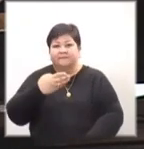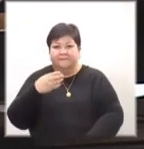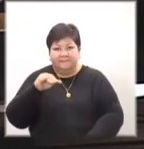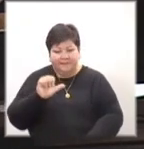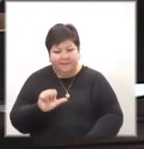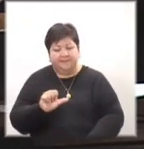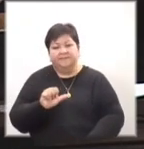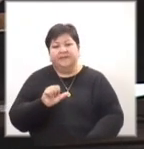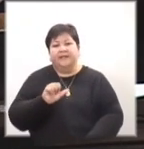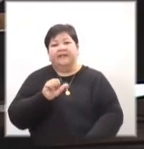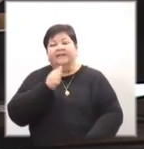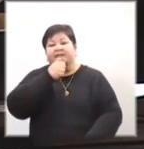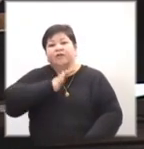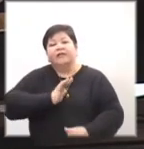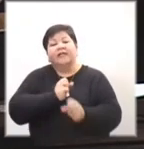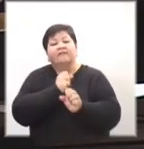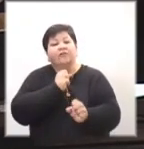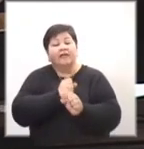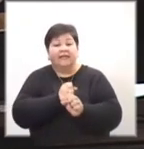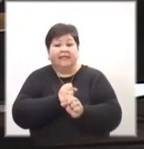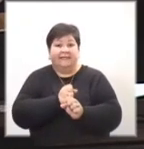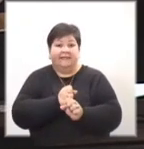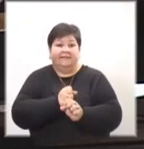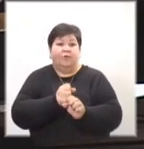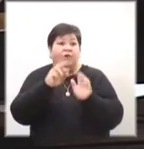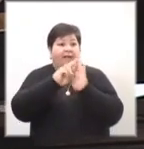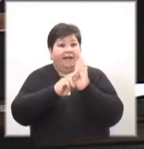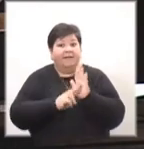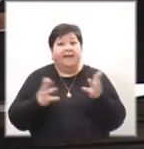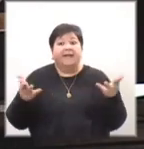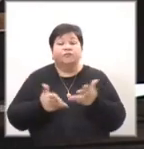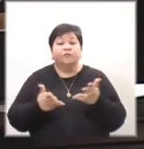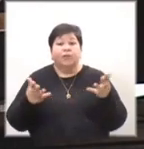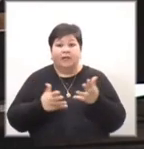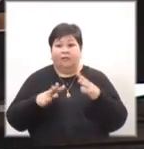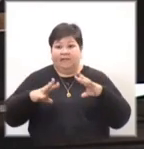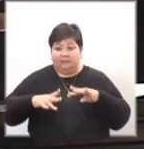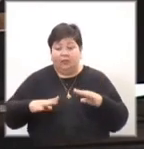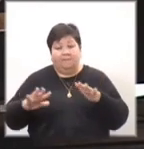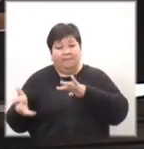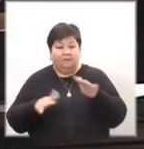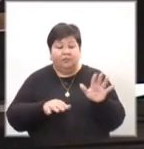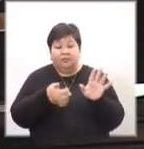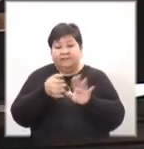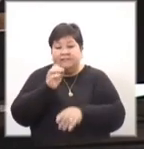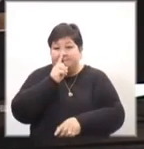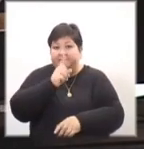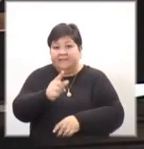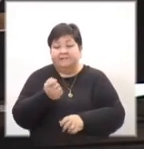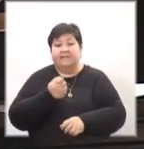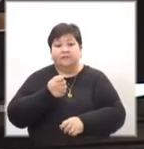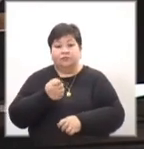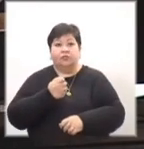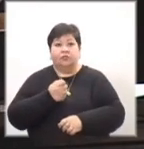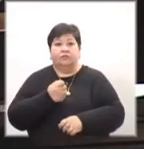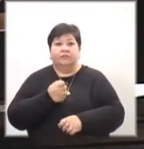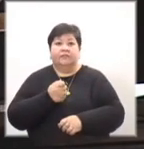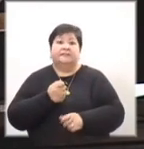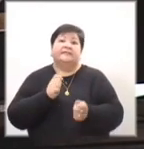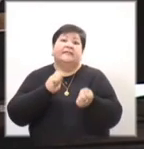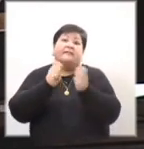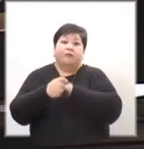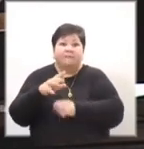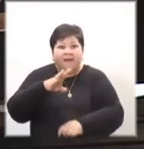laborales que por el régimen vigente obtendrían jubilaciones en torno a los 60.000 pesos, en caso de aplicarse la